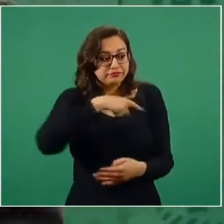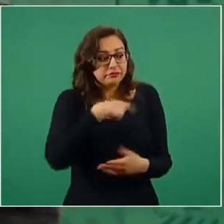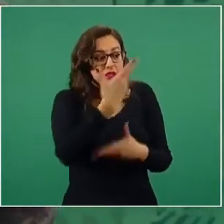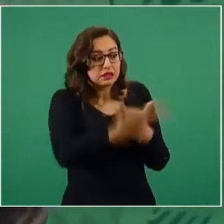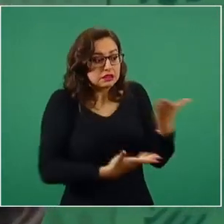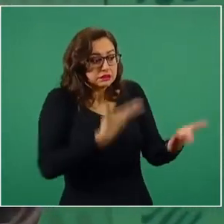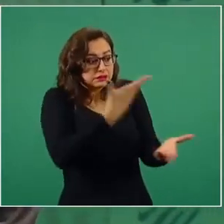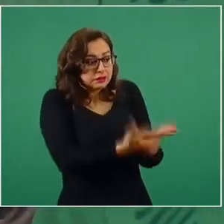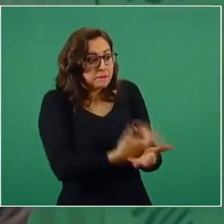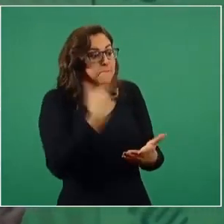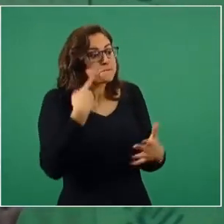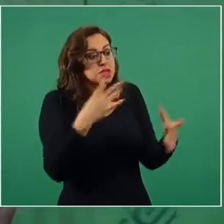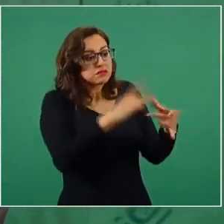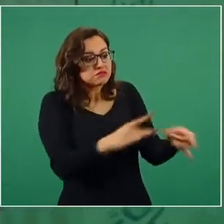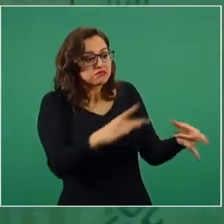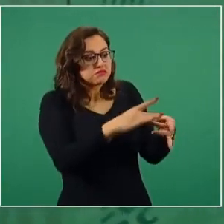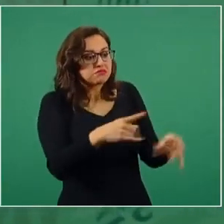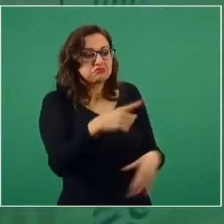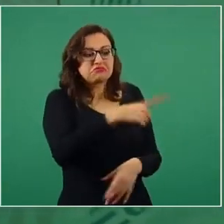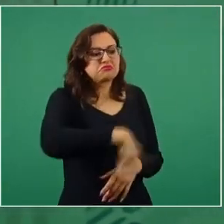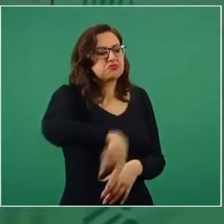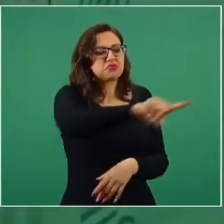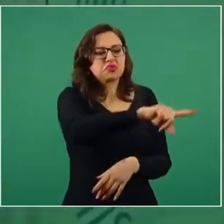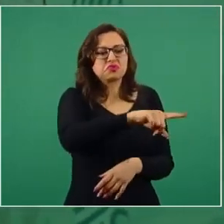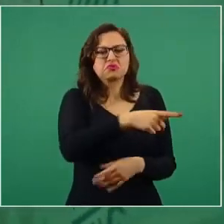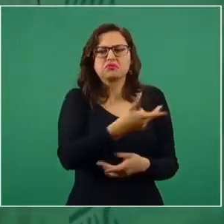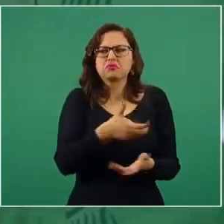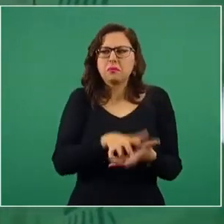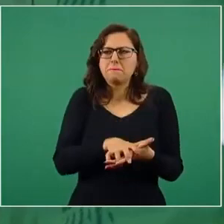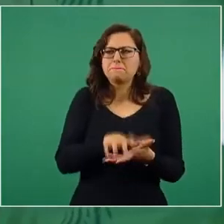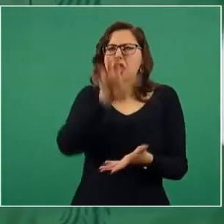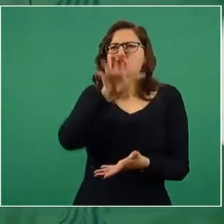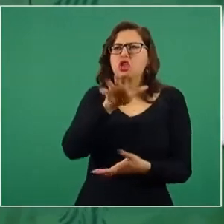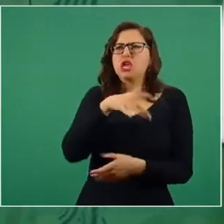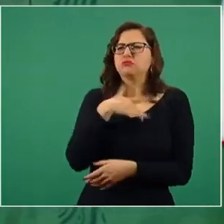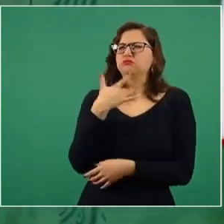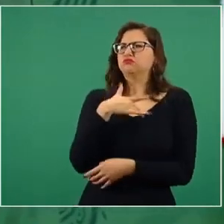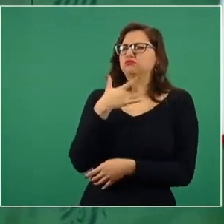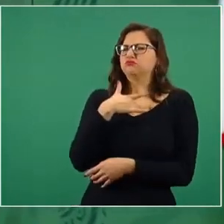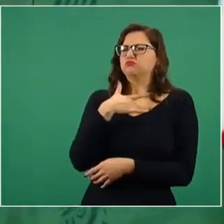como no estuvieron todos de acuerdo, la mayoría sí decía